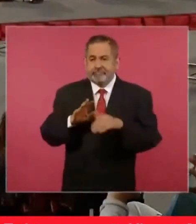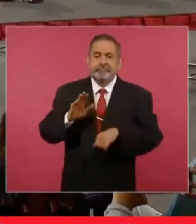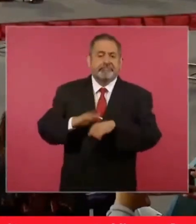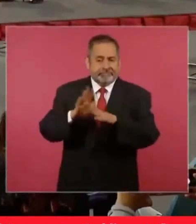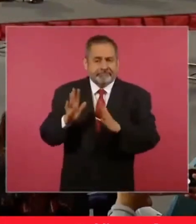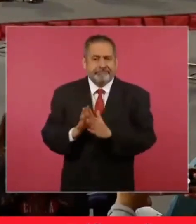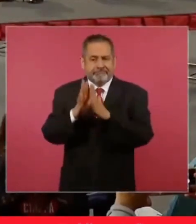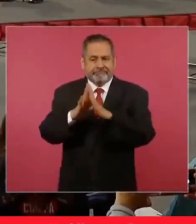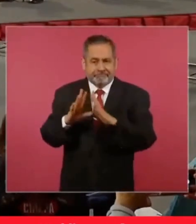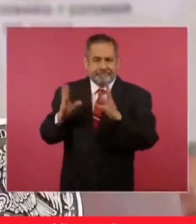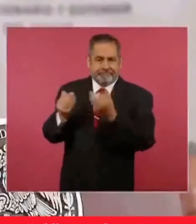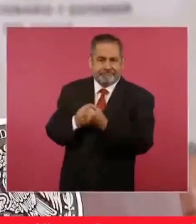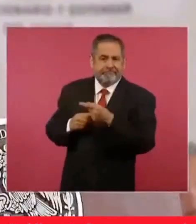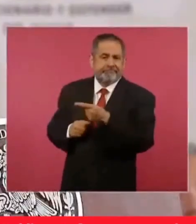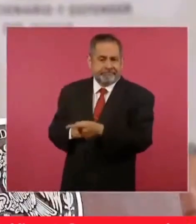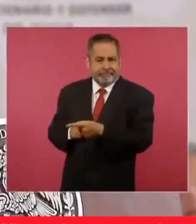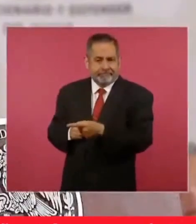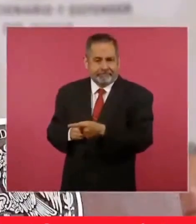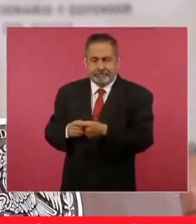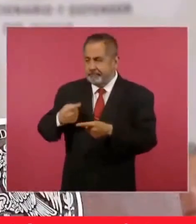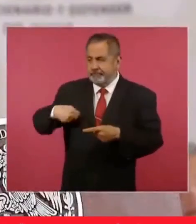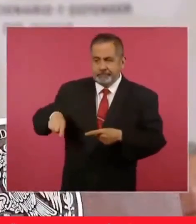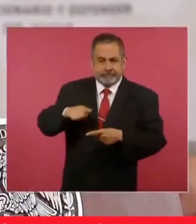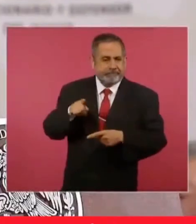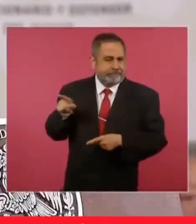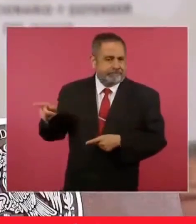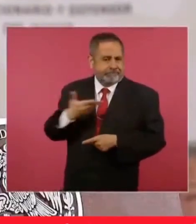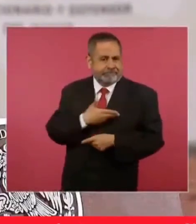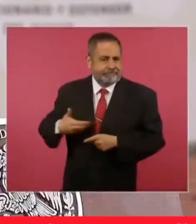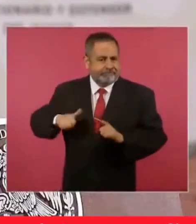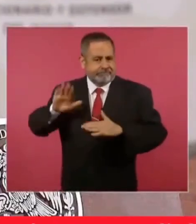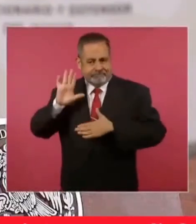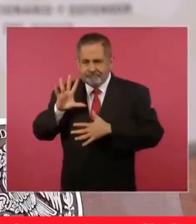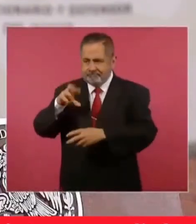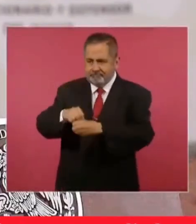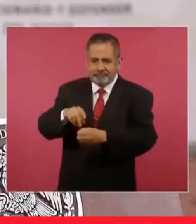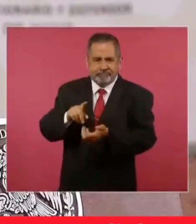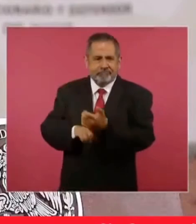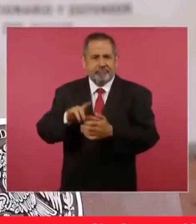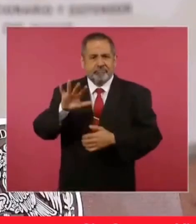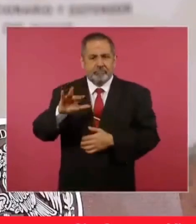participación al compromiso que tuvo el presidente de lograr el